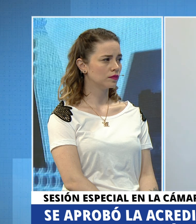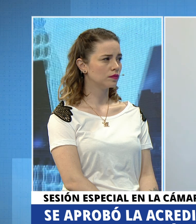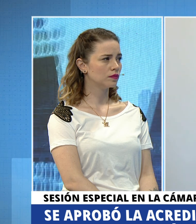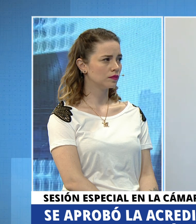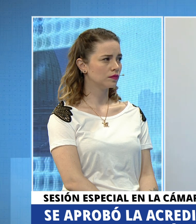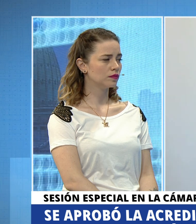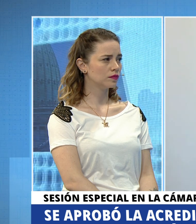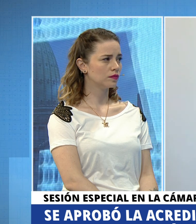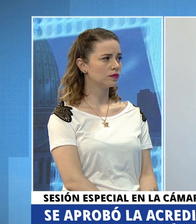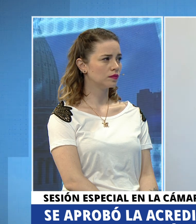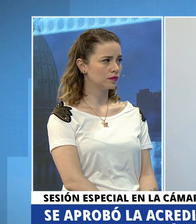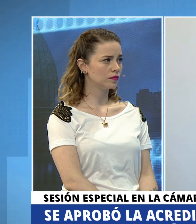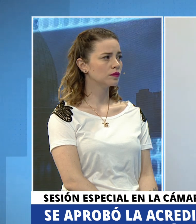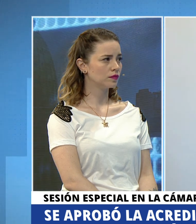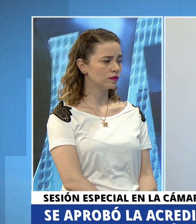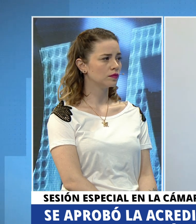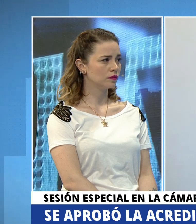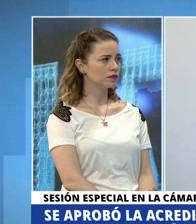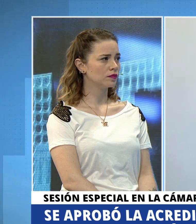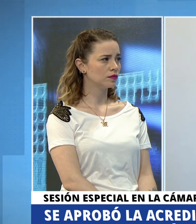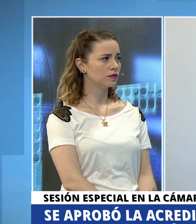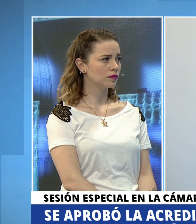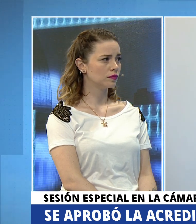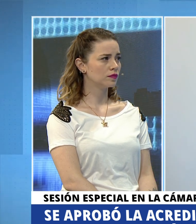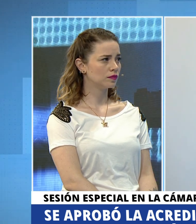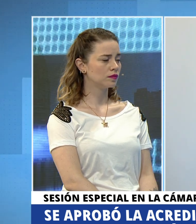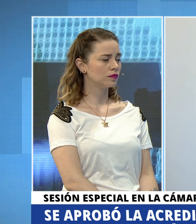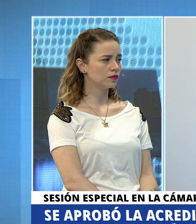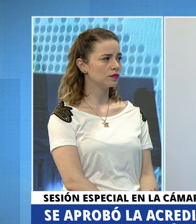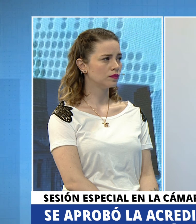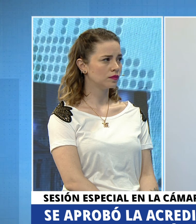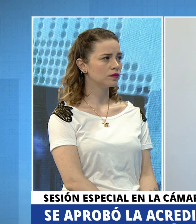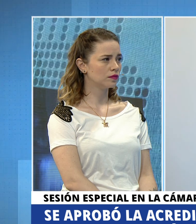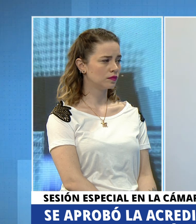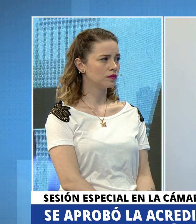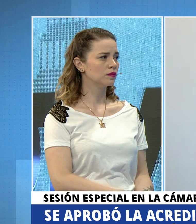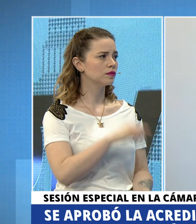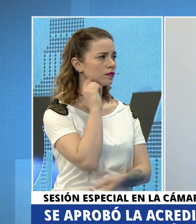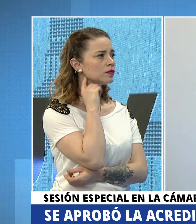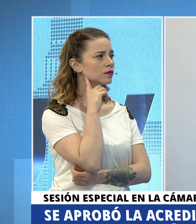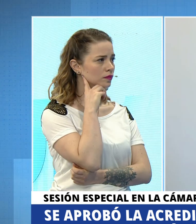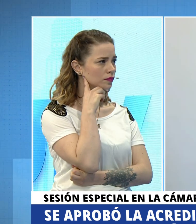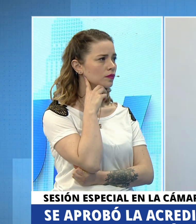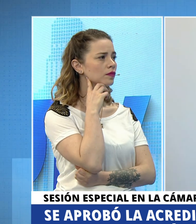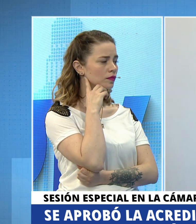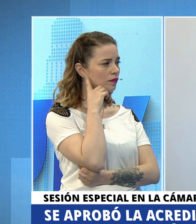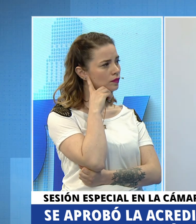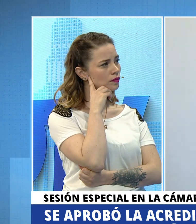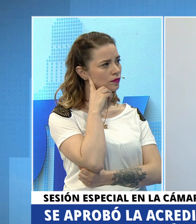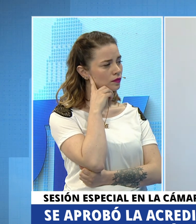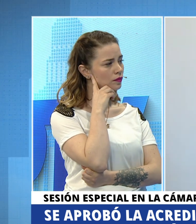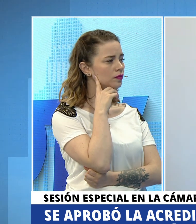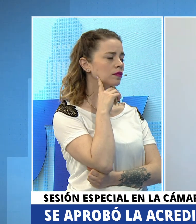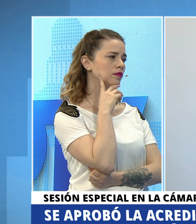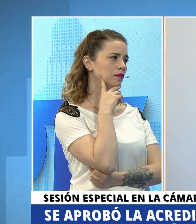el diputado Rauschenberger, que es uno de los autores, recalcó que hay que seguir trabajando también para reducir las comisiones que cobran